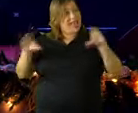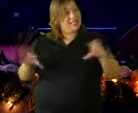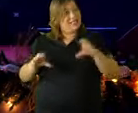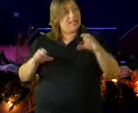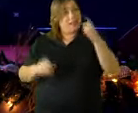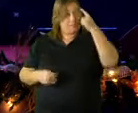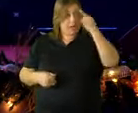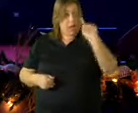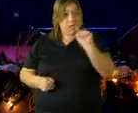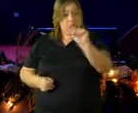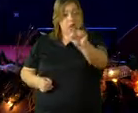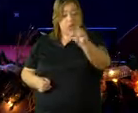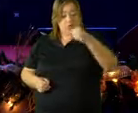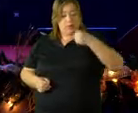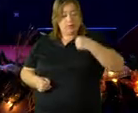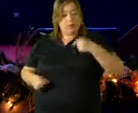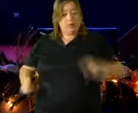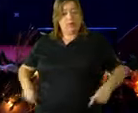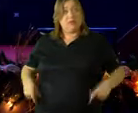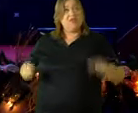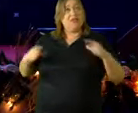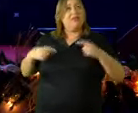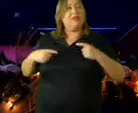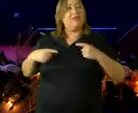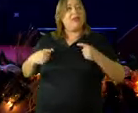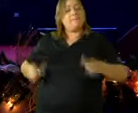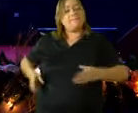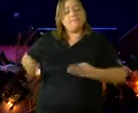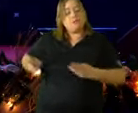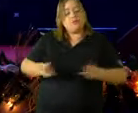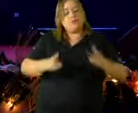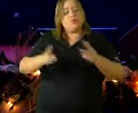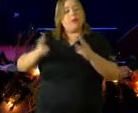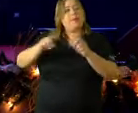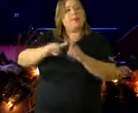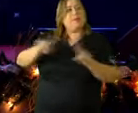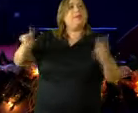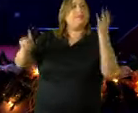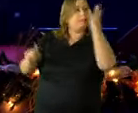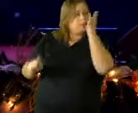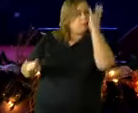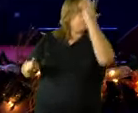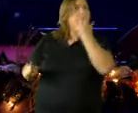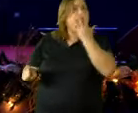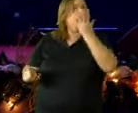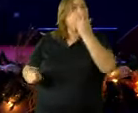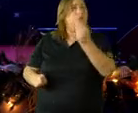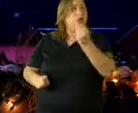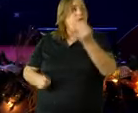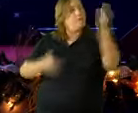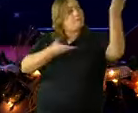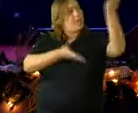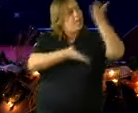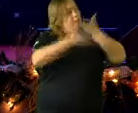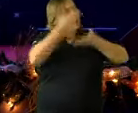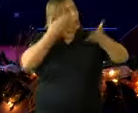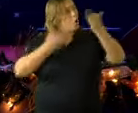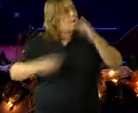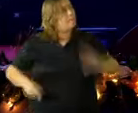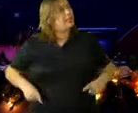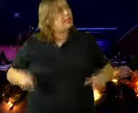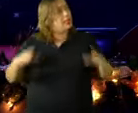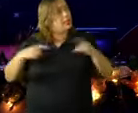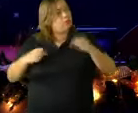vivamos en una forma diferente, bella de vivir. Él vino a darnos vida y vida